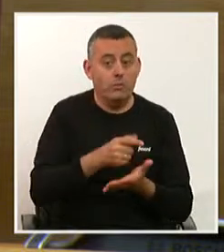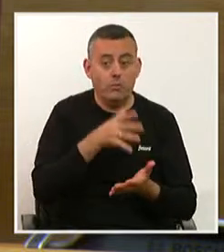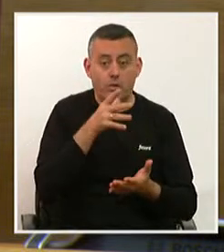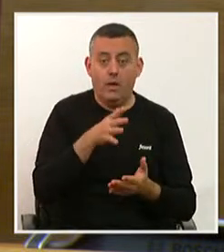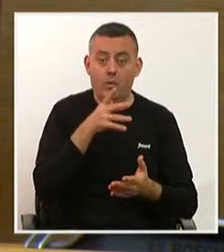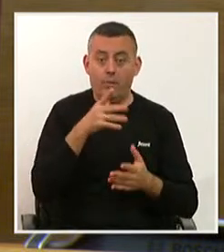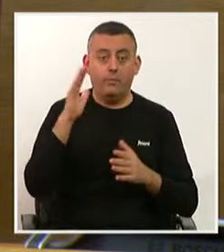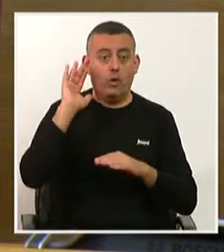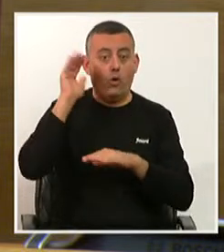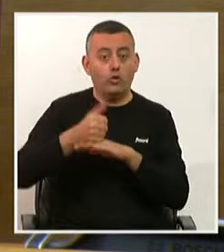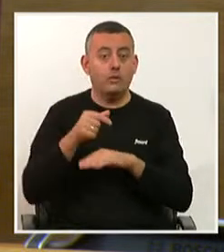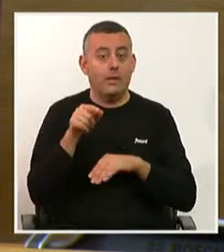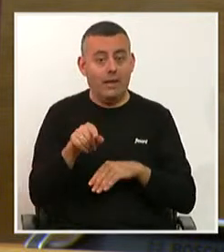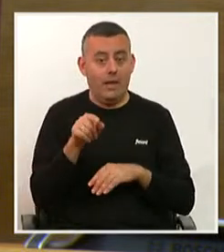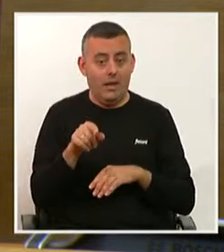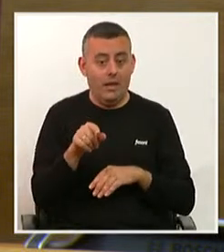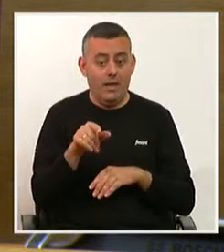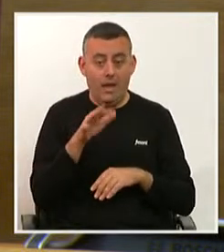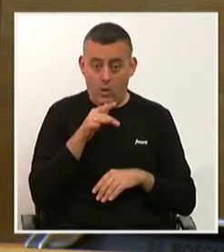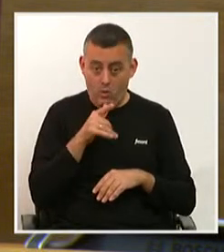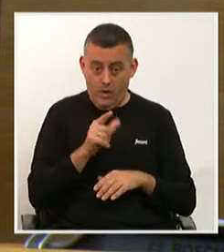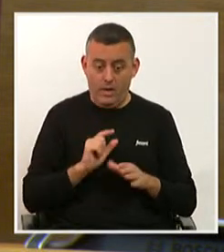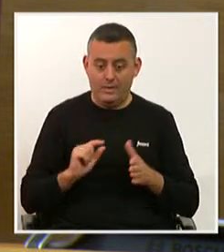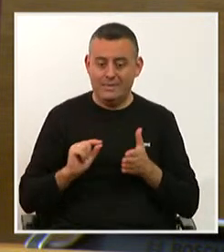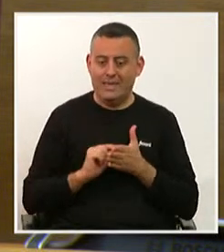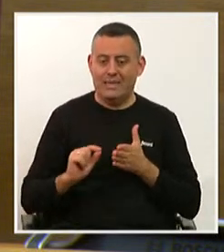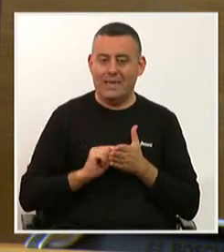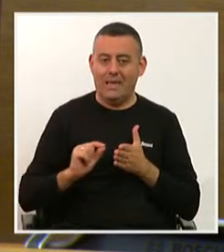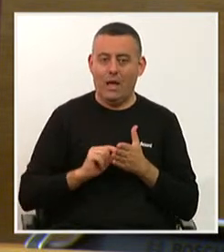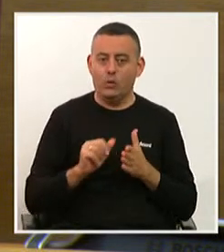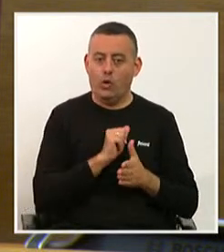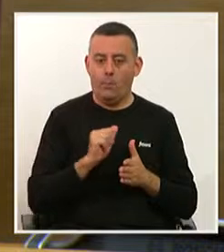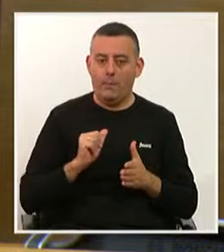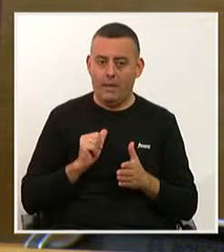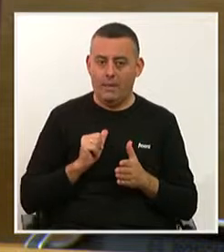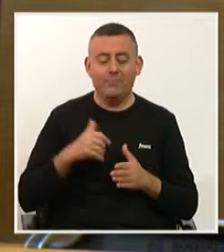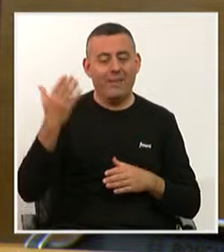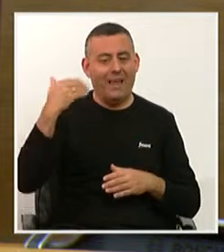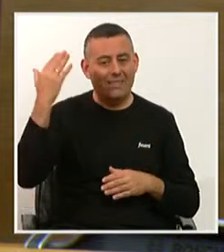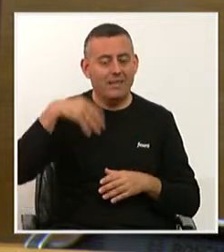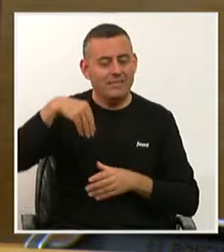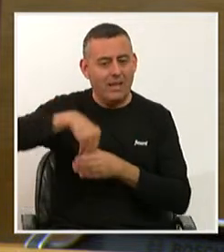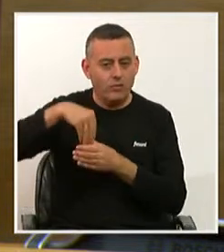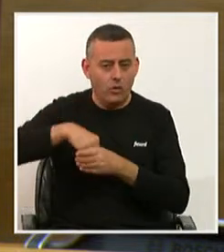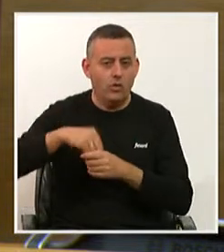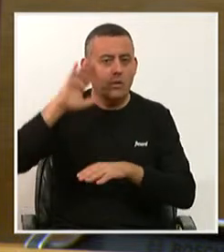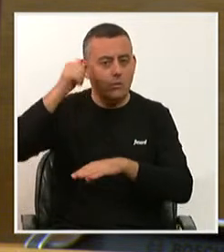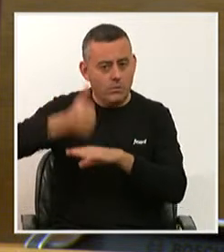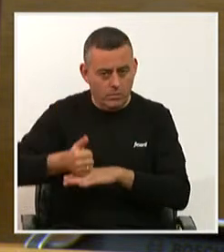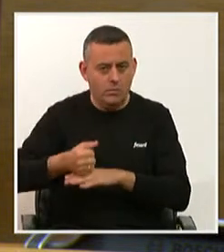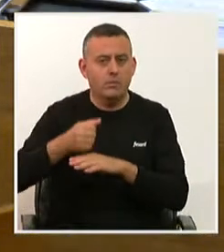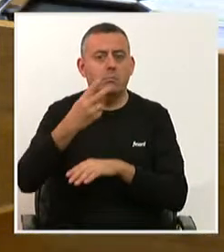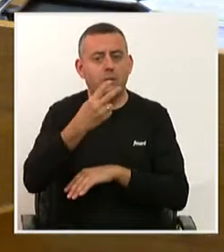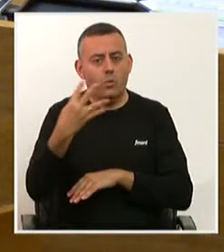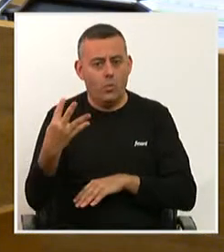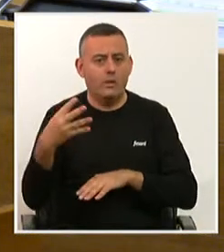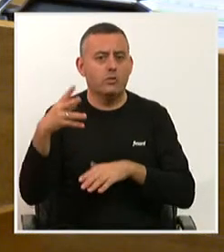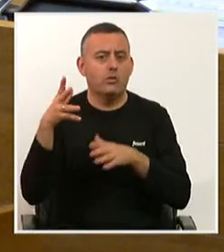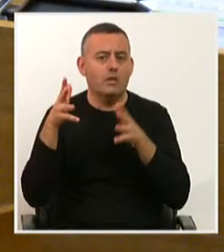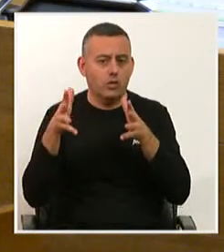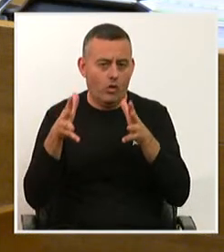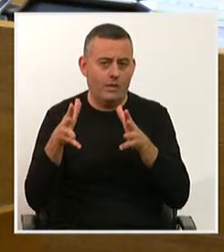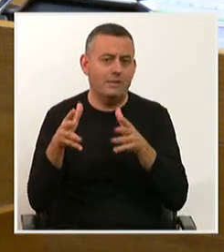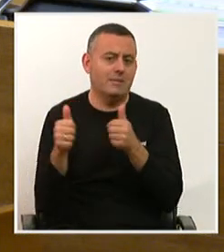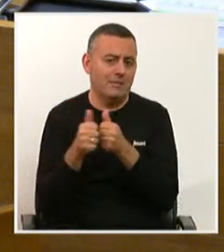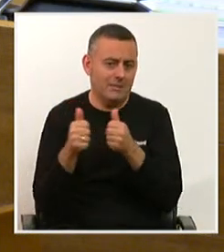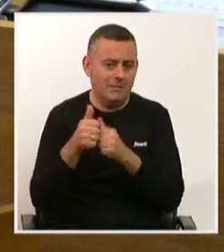autonómica y que ustedes Tenían un palacio un vicepresidente 24 asesores y altos cargos y ahora con una secretaría autonómica